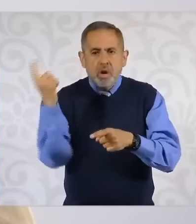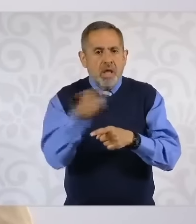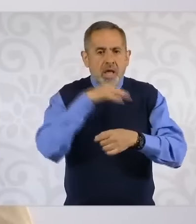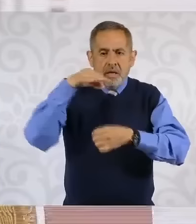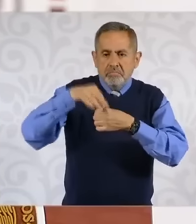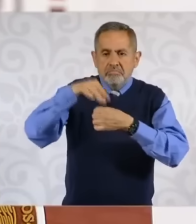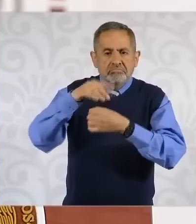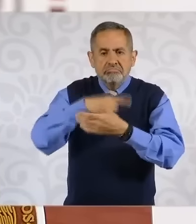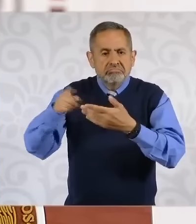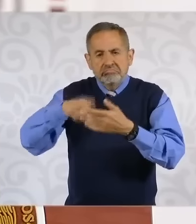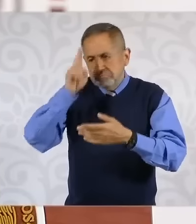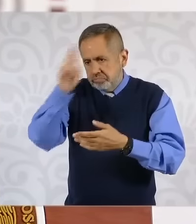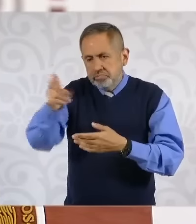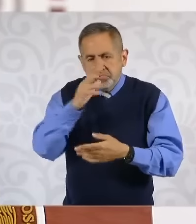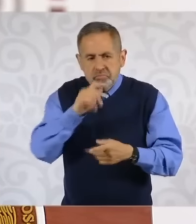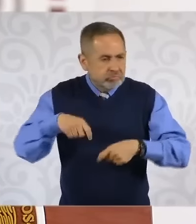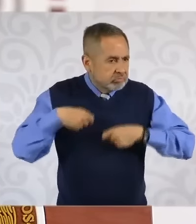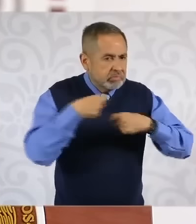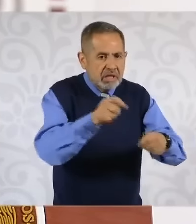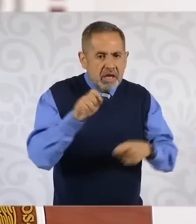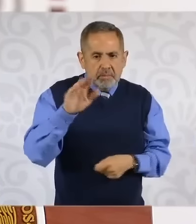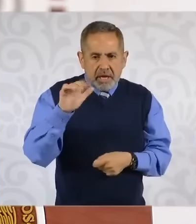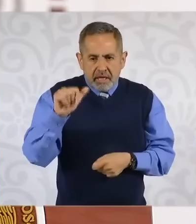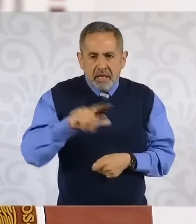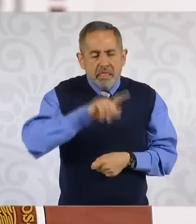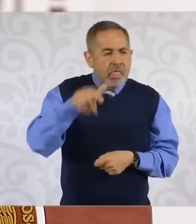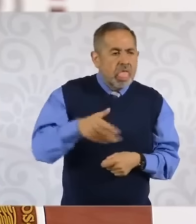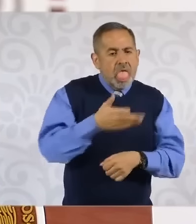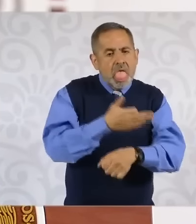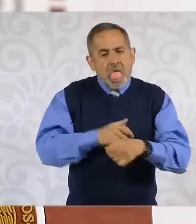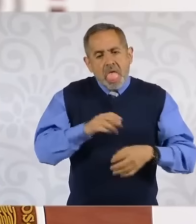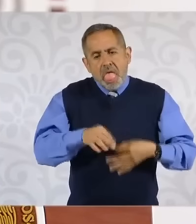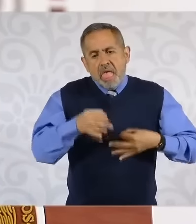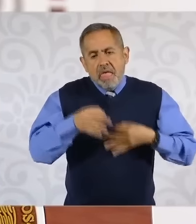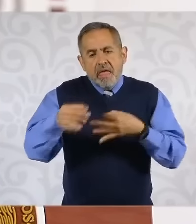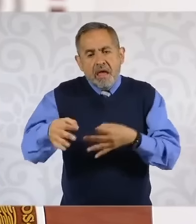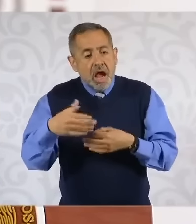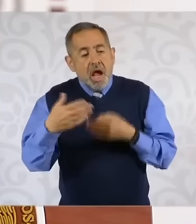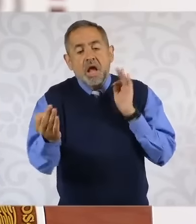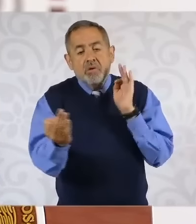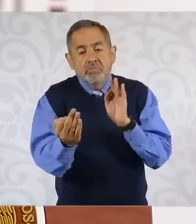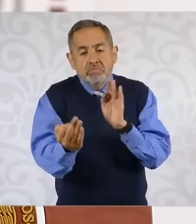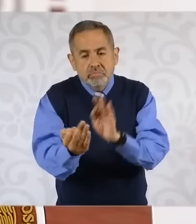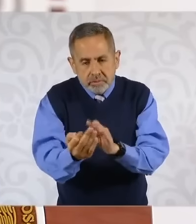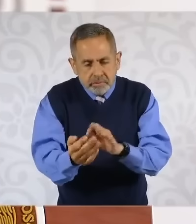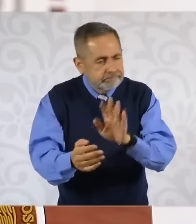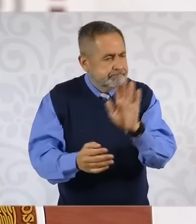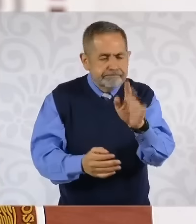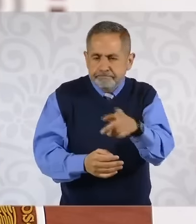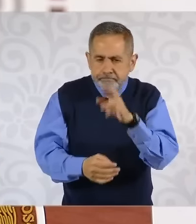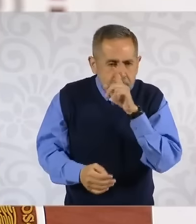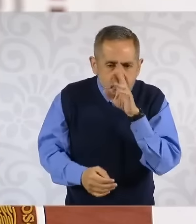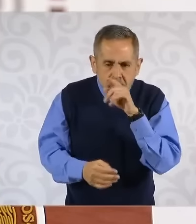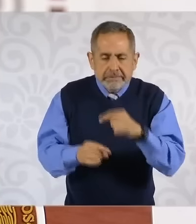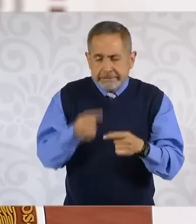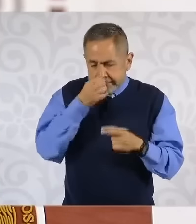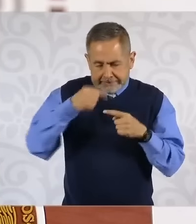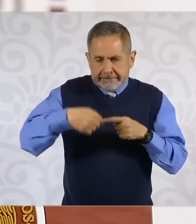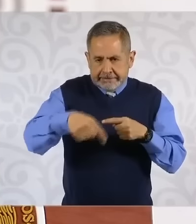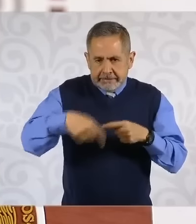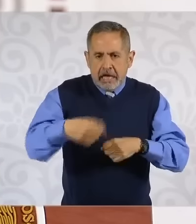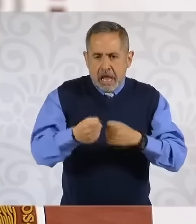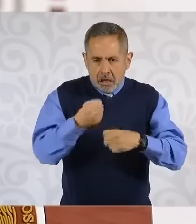en la entrega de becas por esa razón y luego se pasó para el fin de año. Se van a terminar regularizando este mismo año,